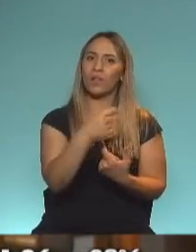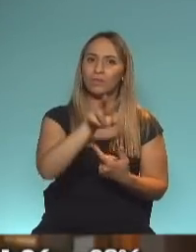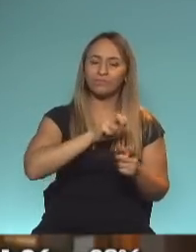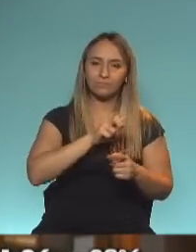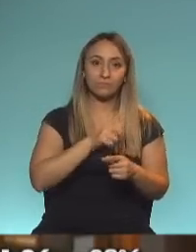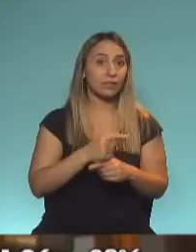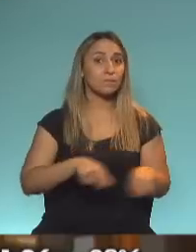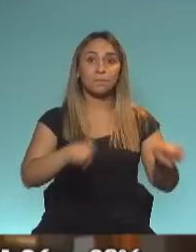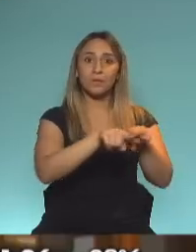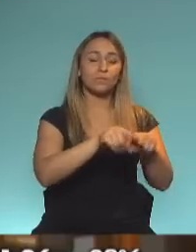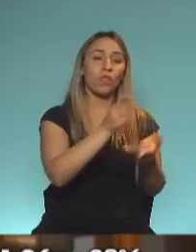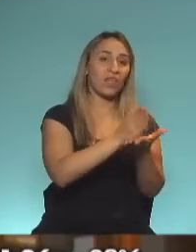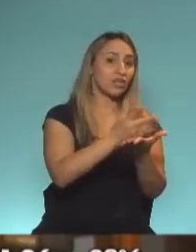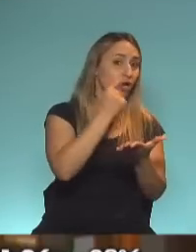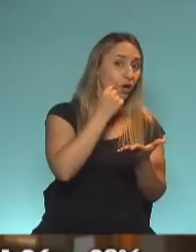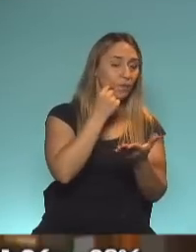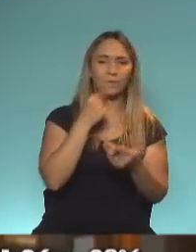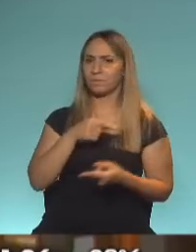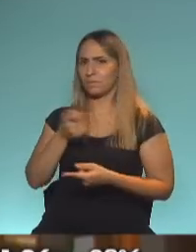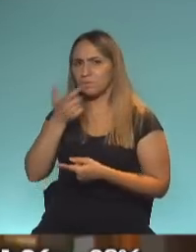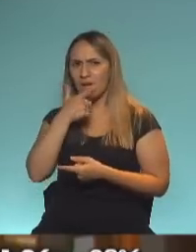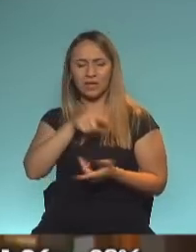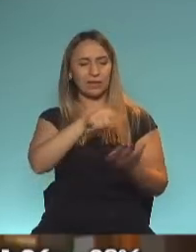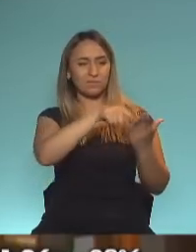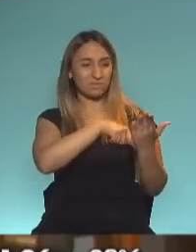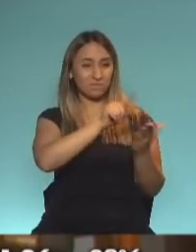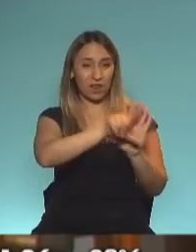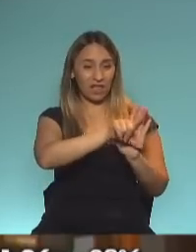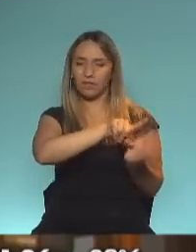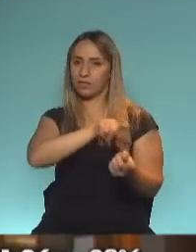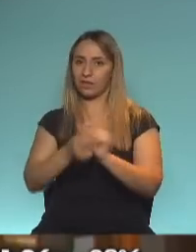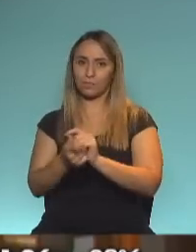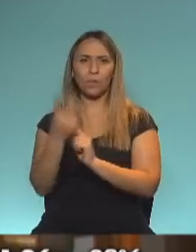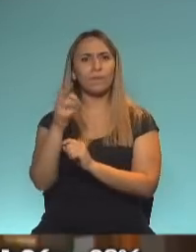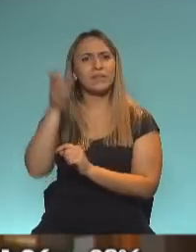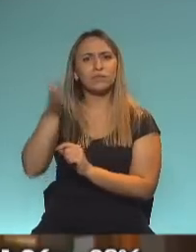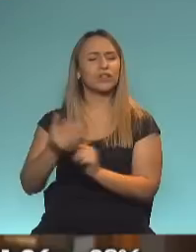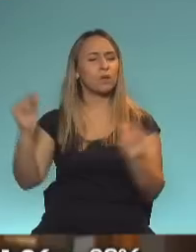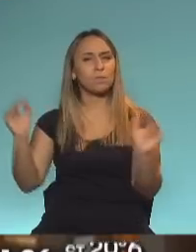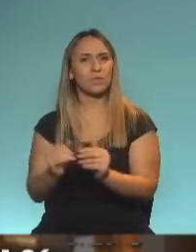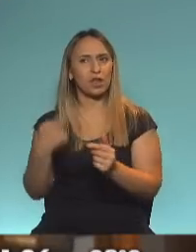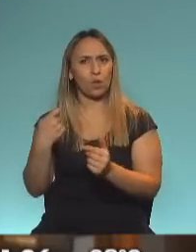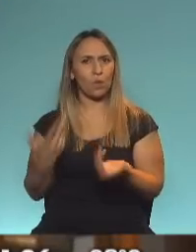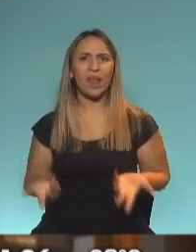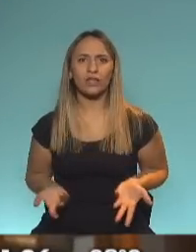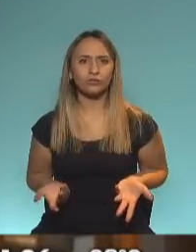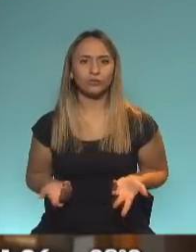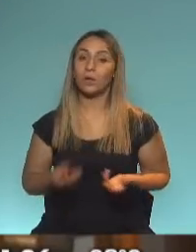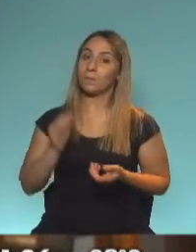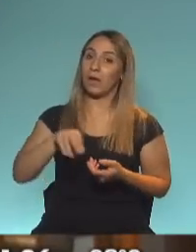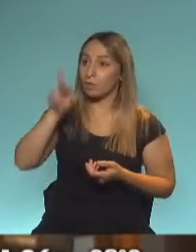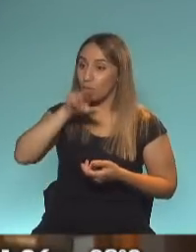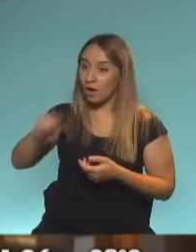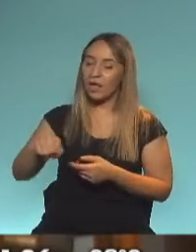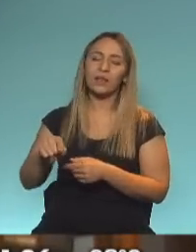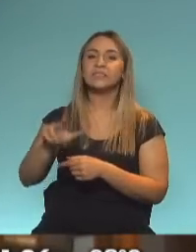varones. Ahora Macri cambió eso, hoy es un 20% menor el haber, y además a las mujeres les subió